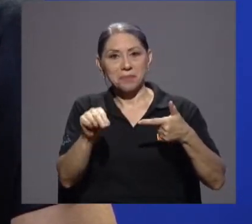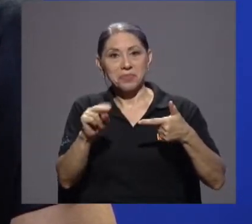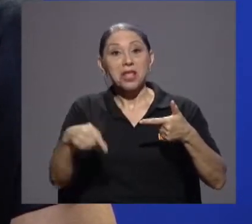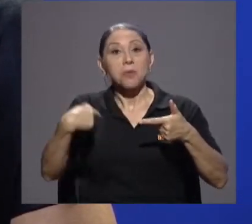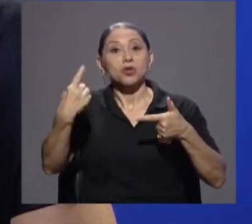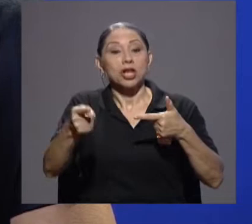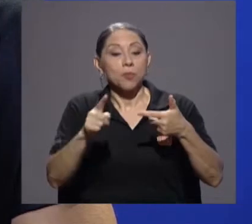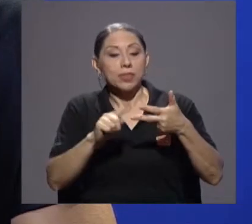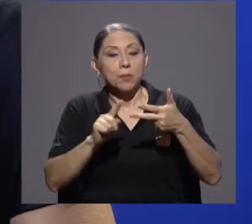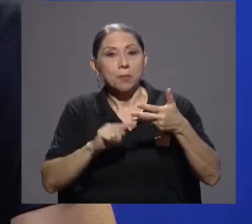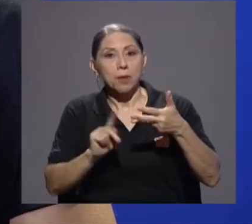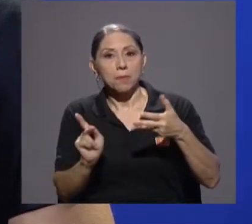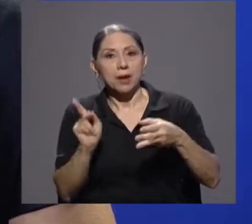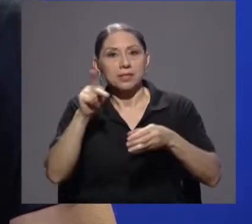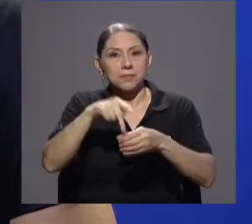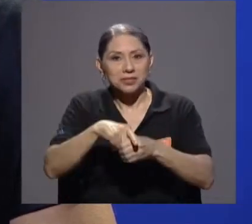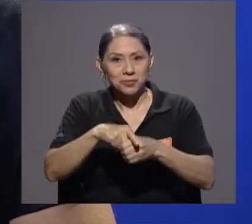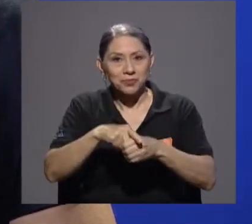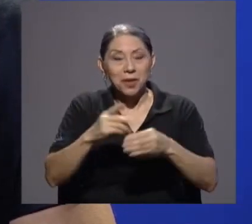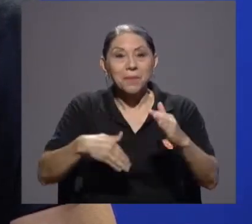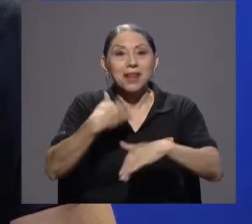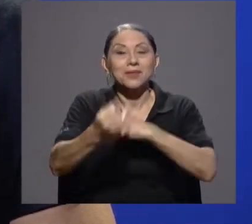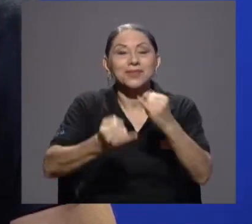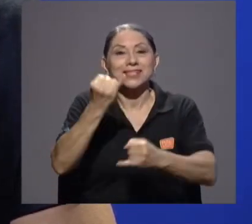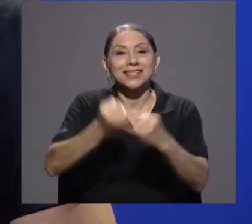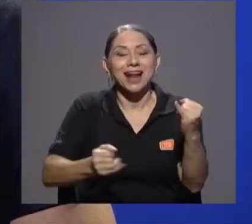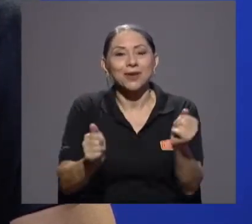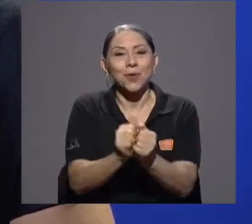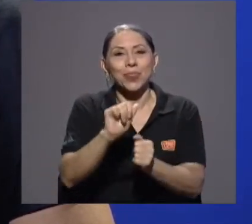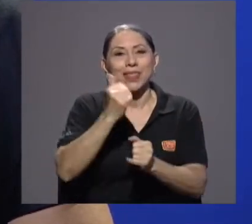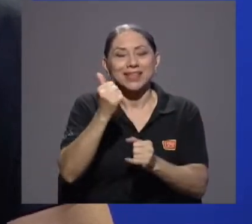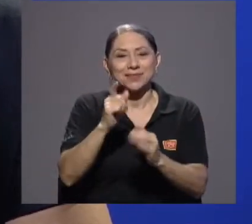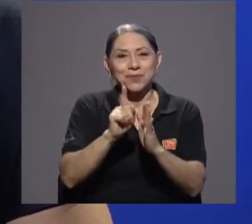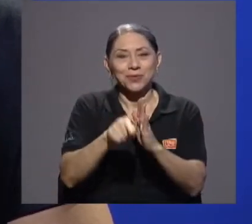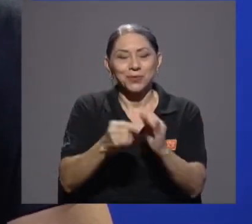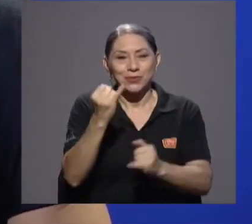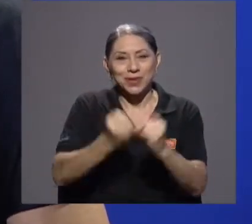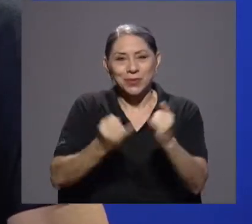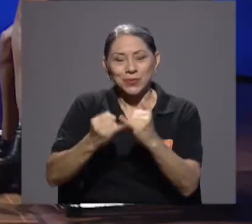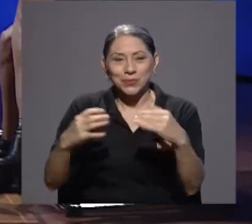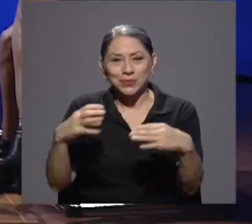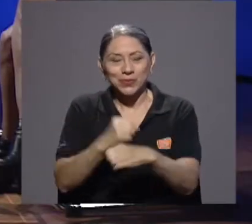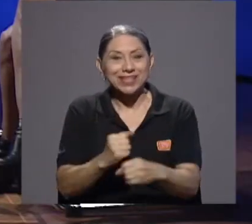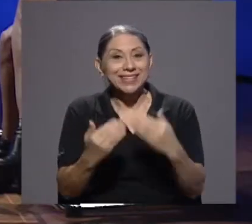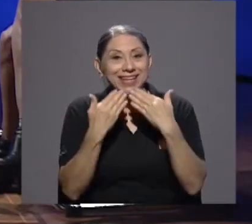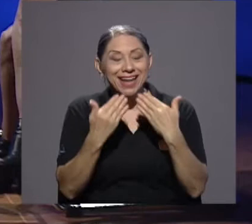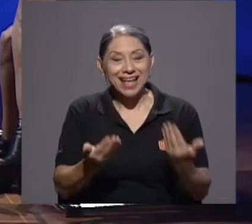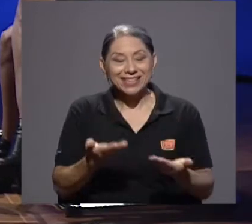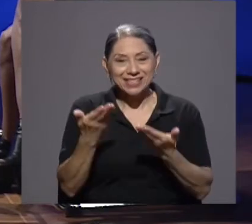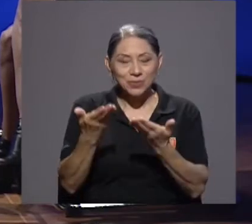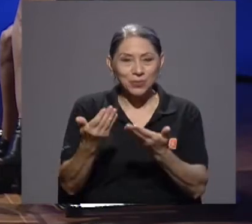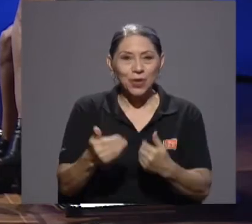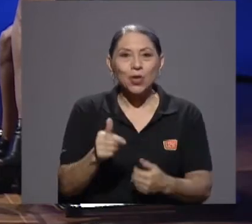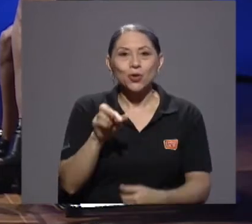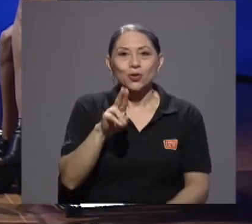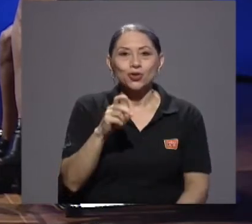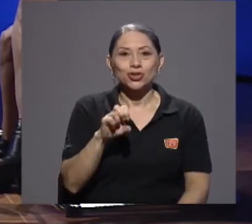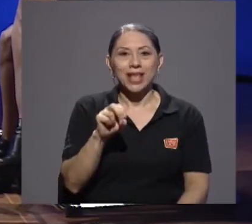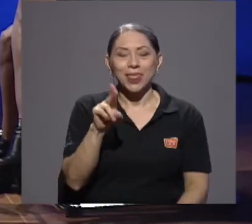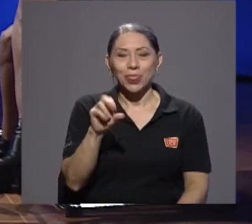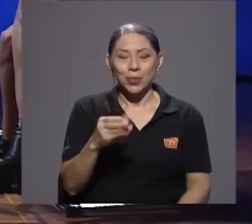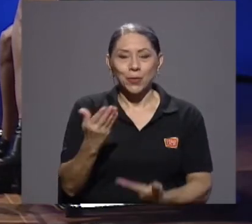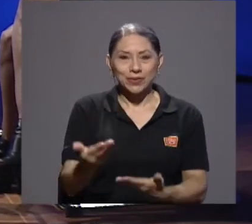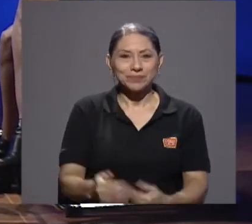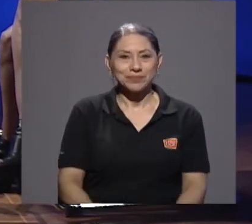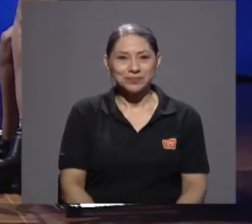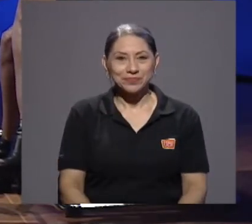nuestros invitados, para luego cerrar con 10 minutos de conclusiones. Muchísimas gracias, don Germán, le cedo la palabra. Don Rosendo, le cedo la palabra.